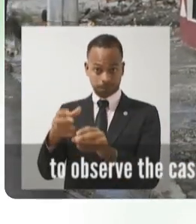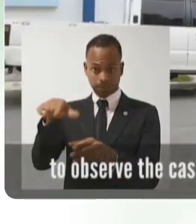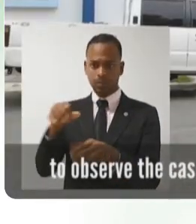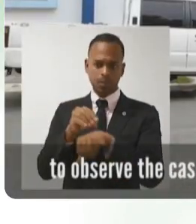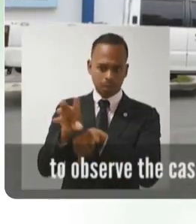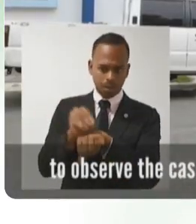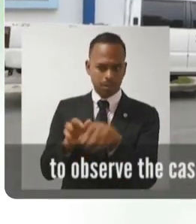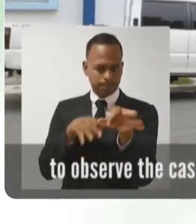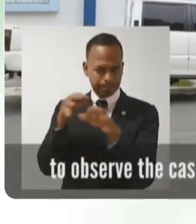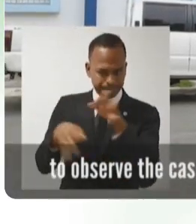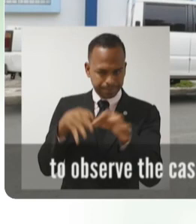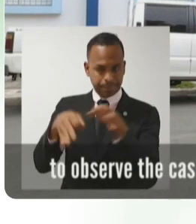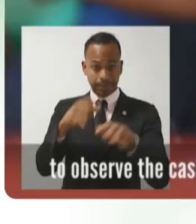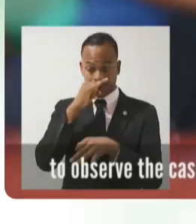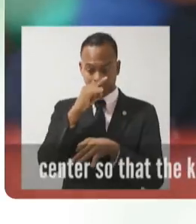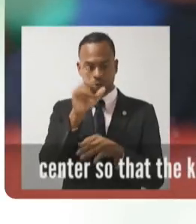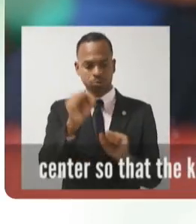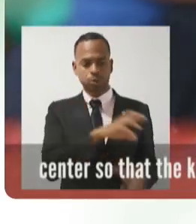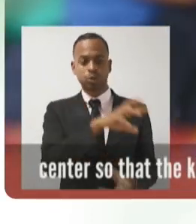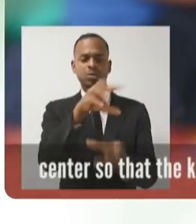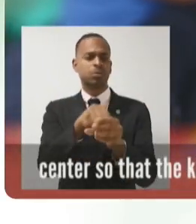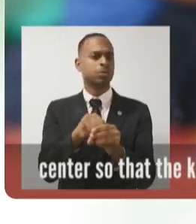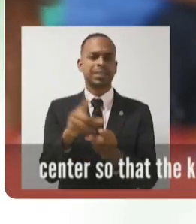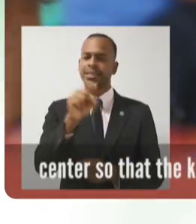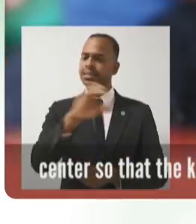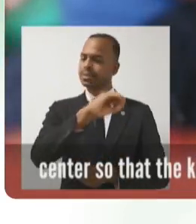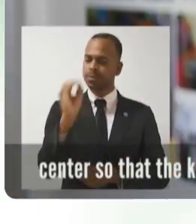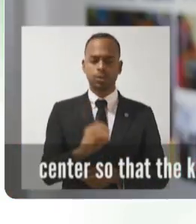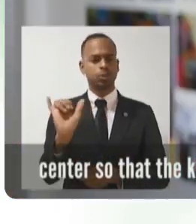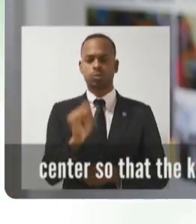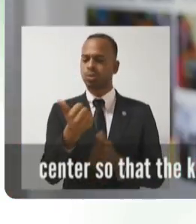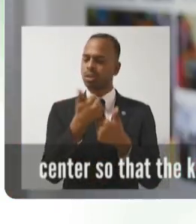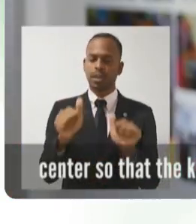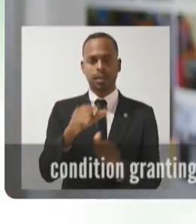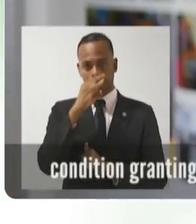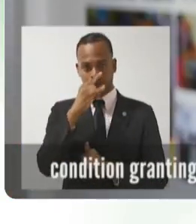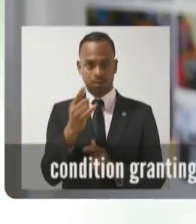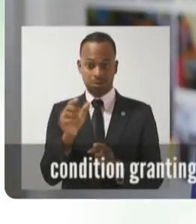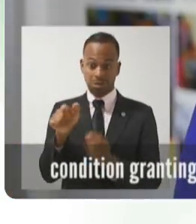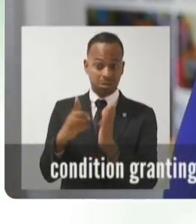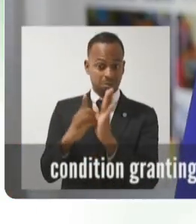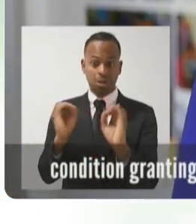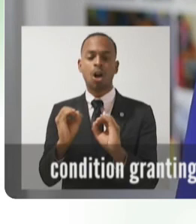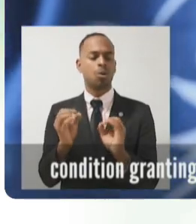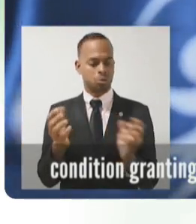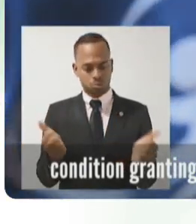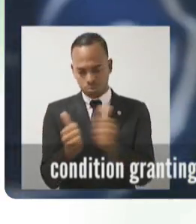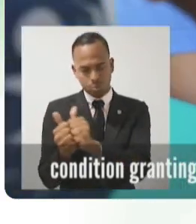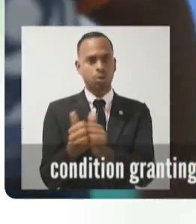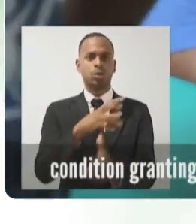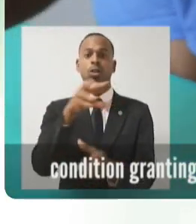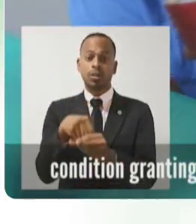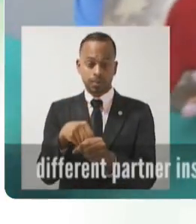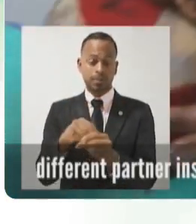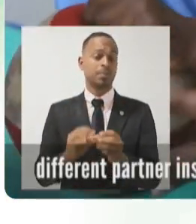da las orientaciones necesarias para que el niño esté incluido 100% como cualquier otro niño sin condición de discapacidad o